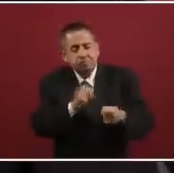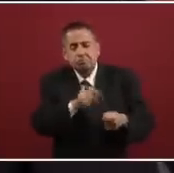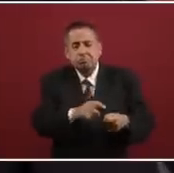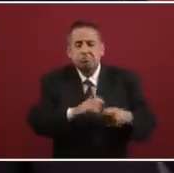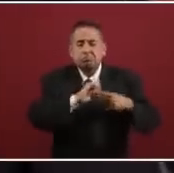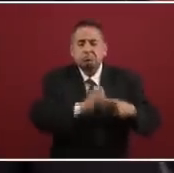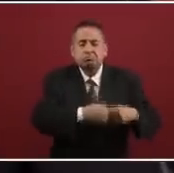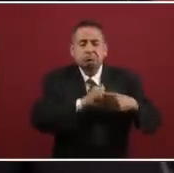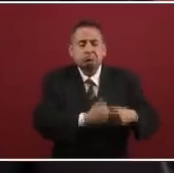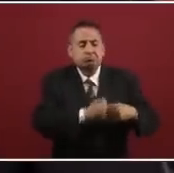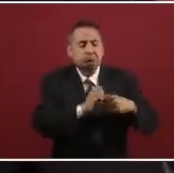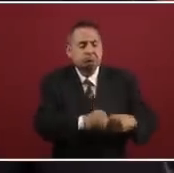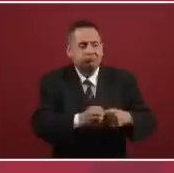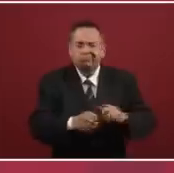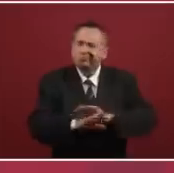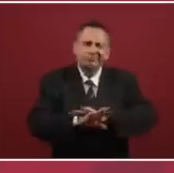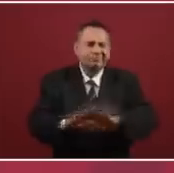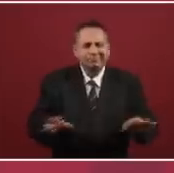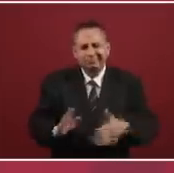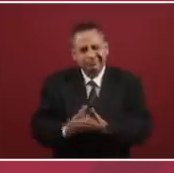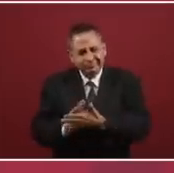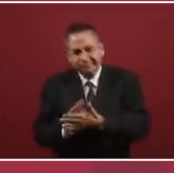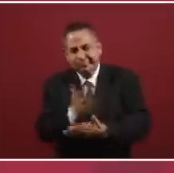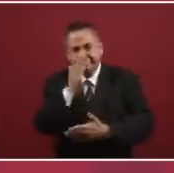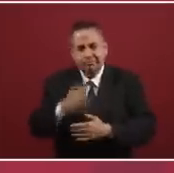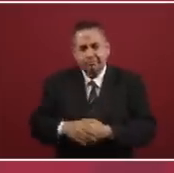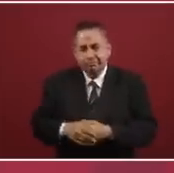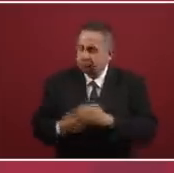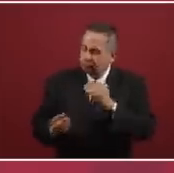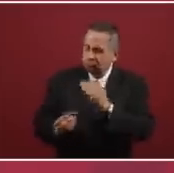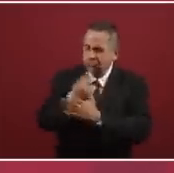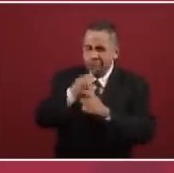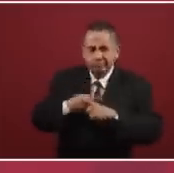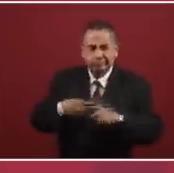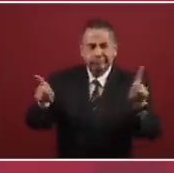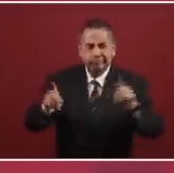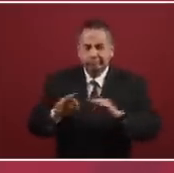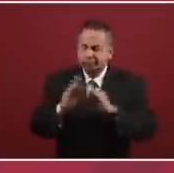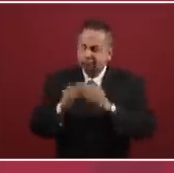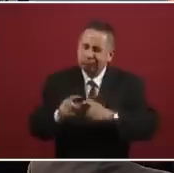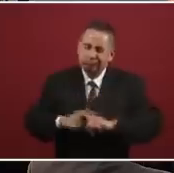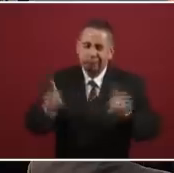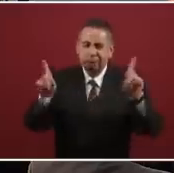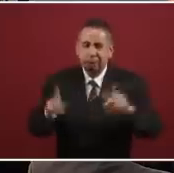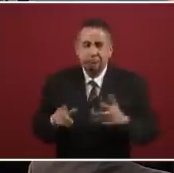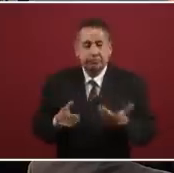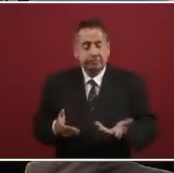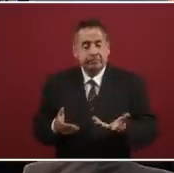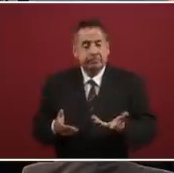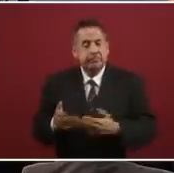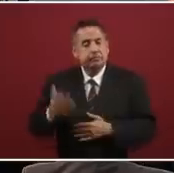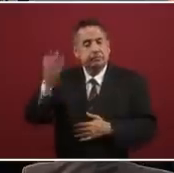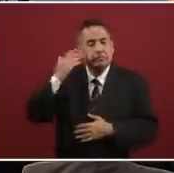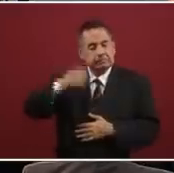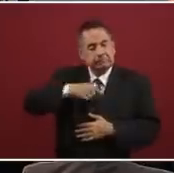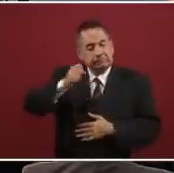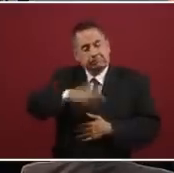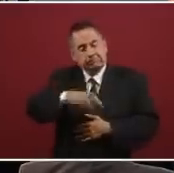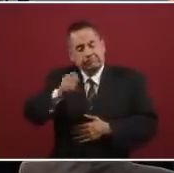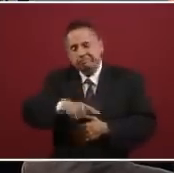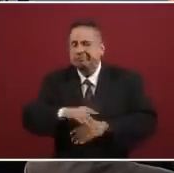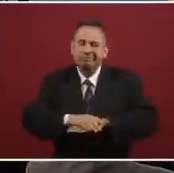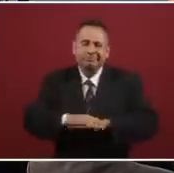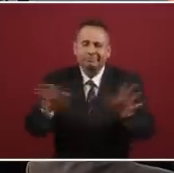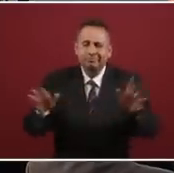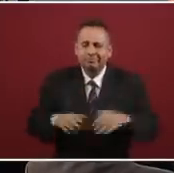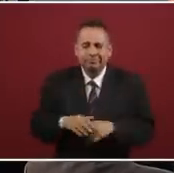siempre. Es romper el molde en el que se hacía